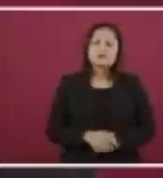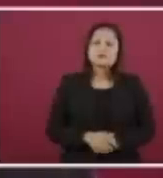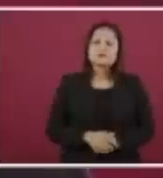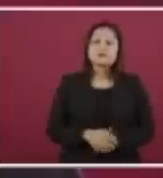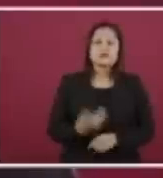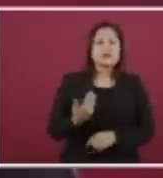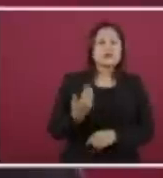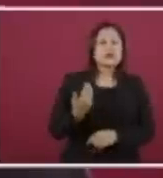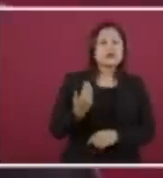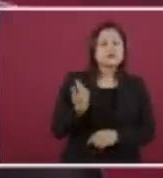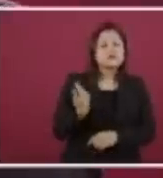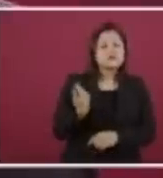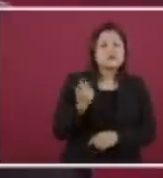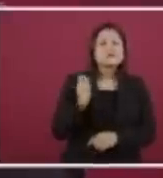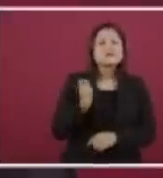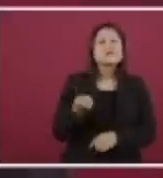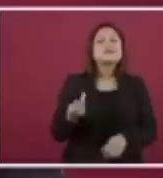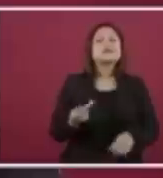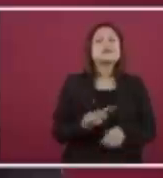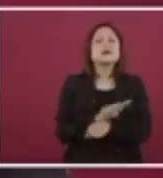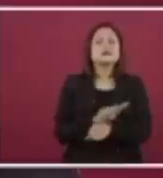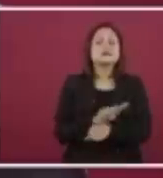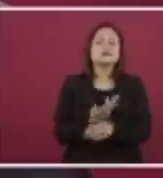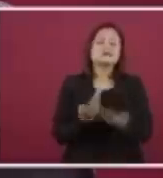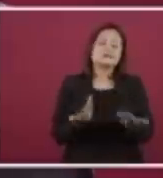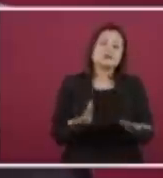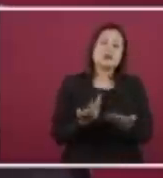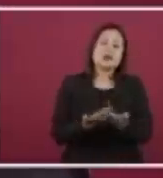que se está comercializando